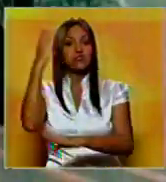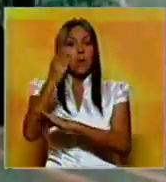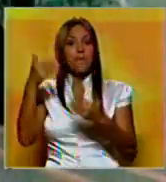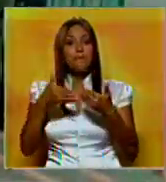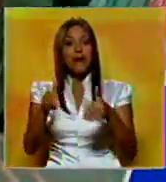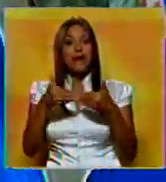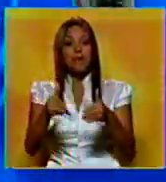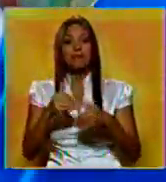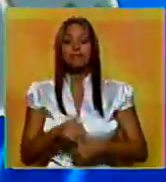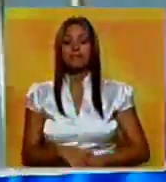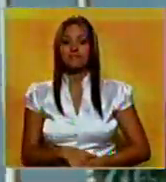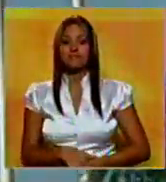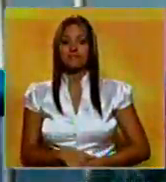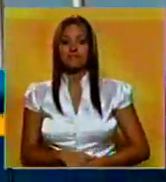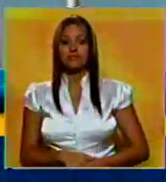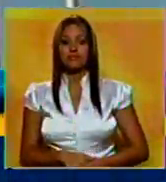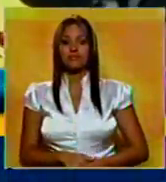Panamá.